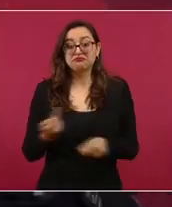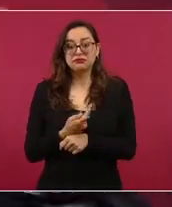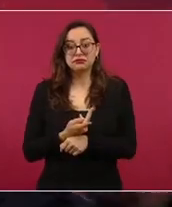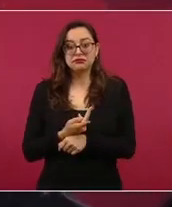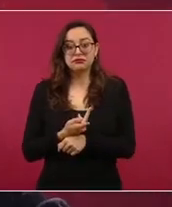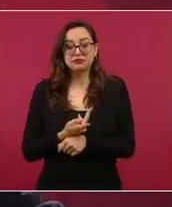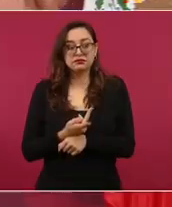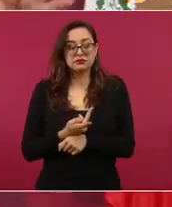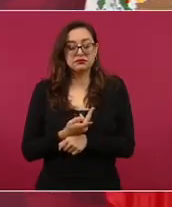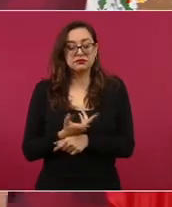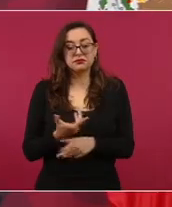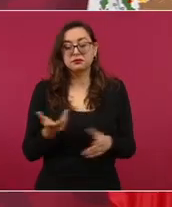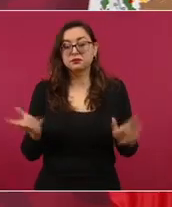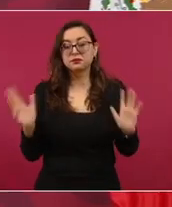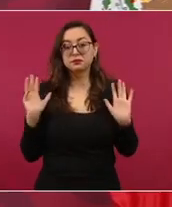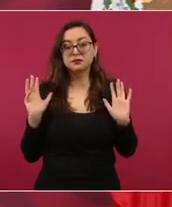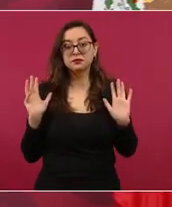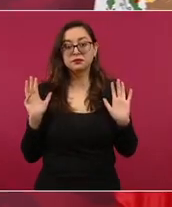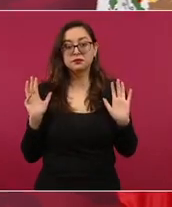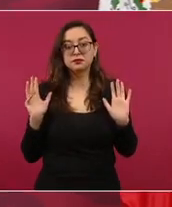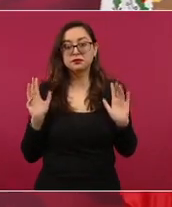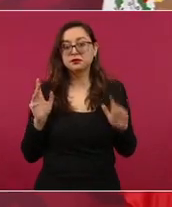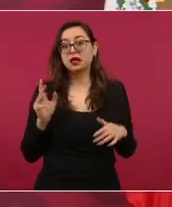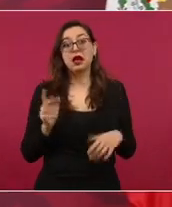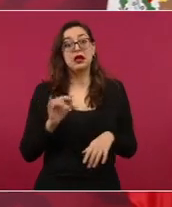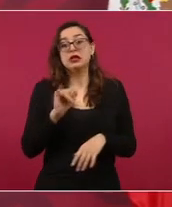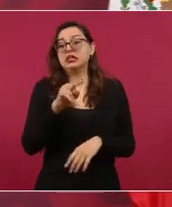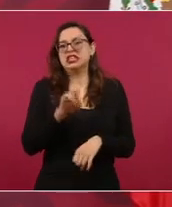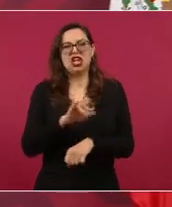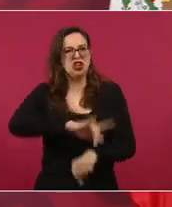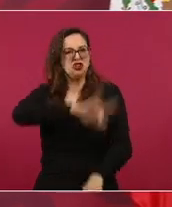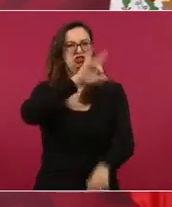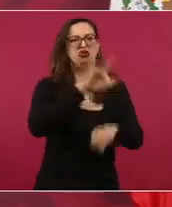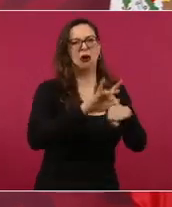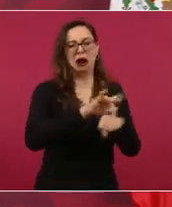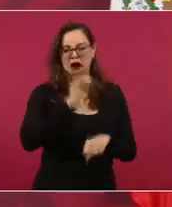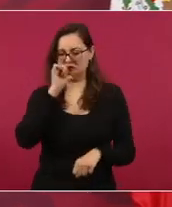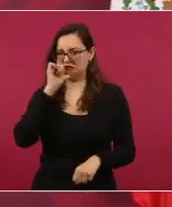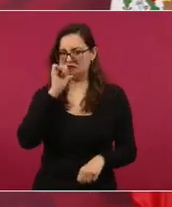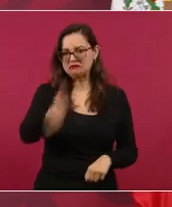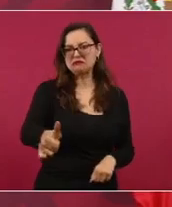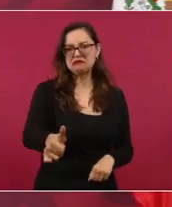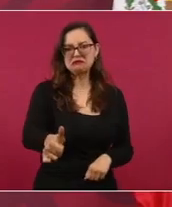salieron con que el INE no se toca